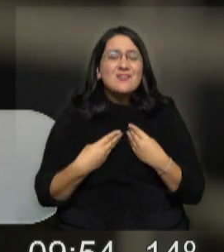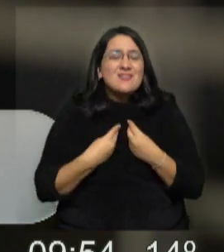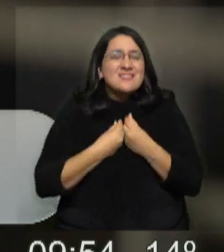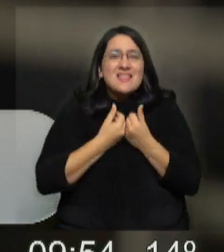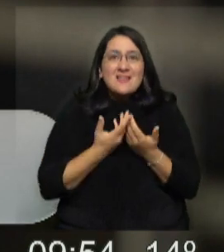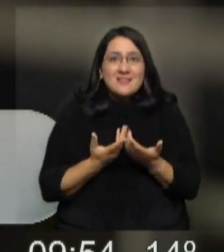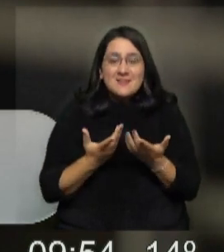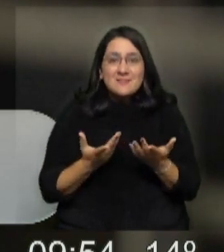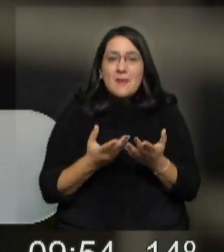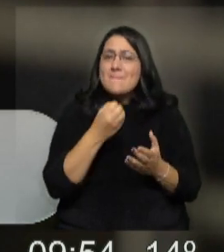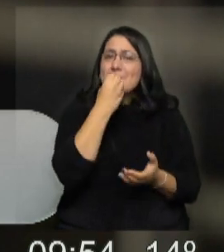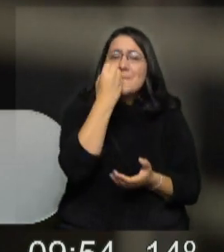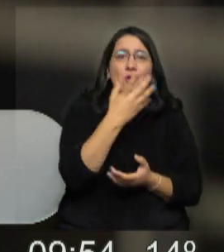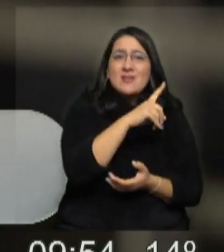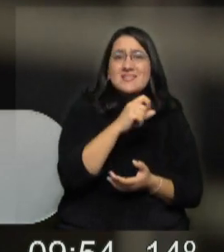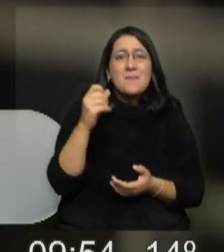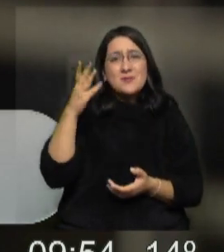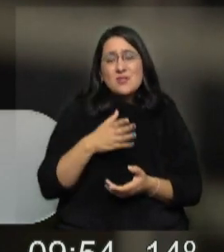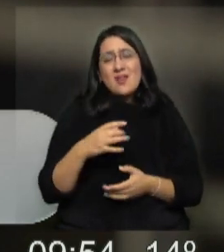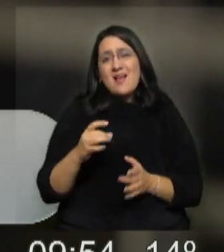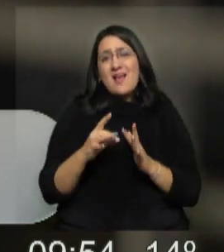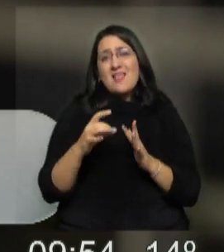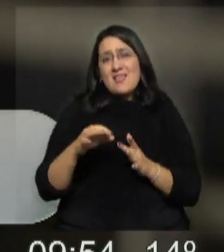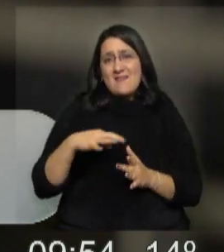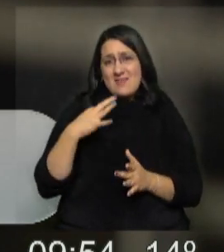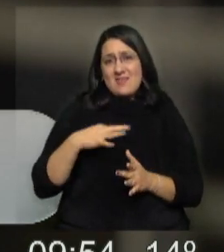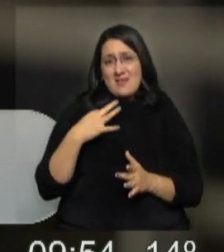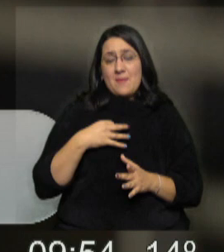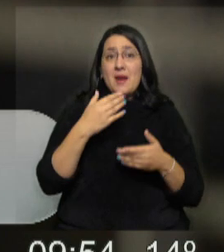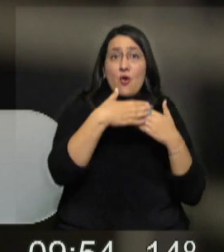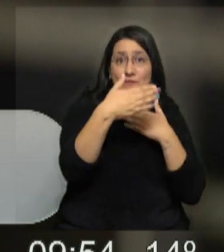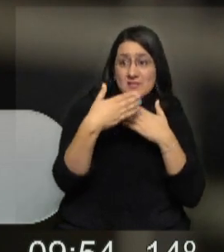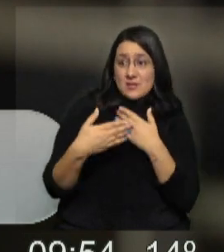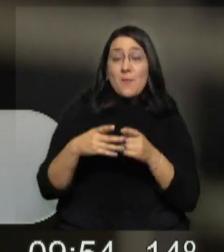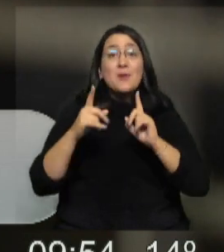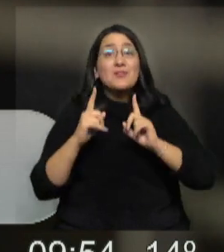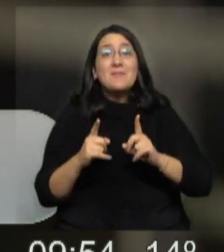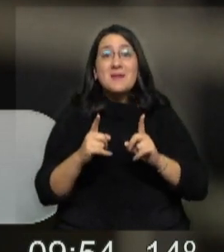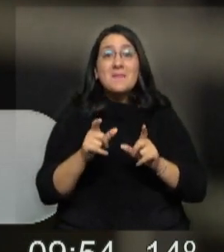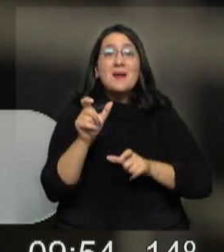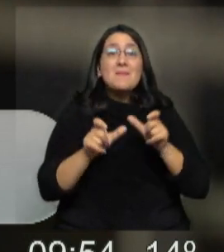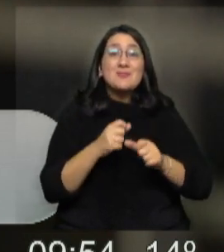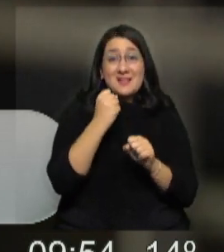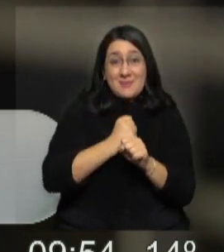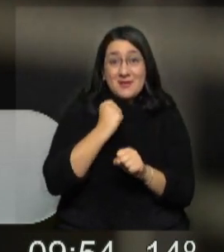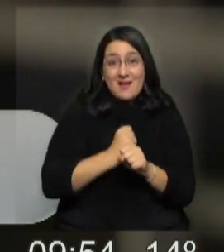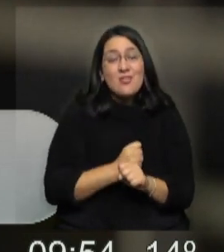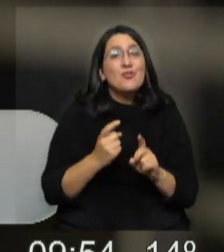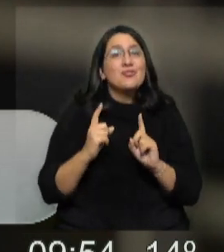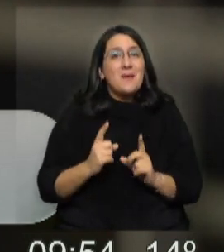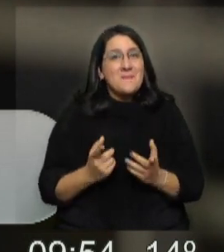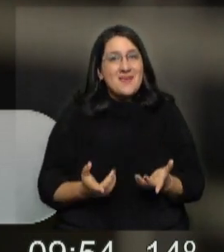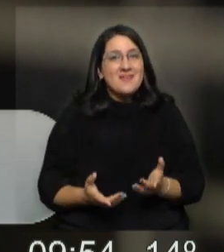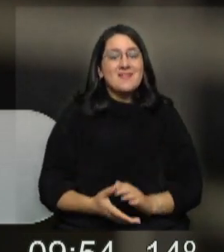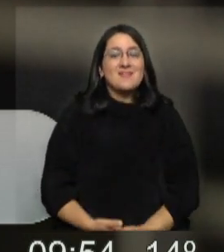artísticamente, mejora la calidad de vida, no solamente para los vecinos y las vecinas, sino para quienes estamos al